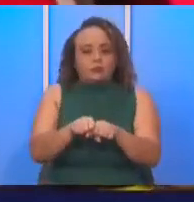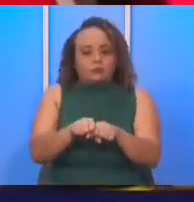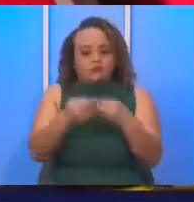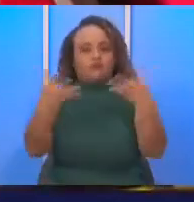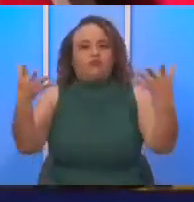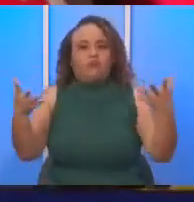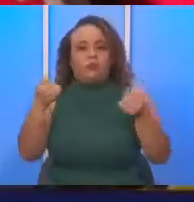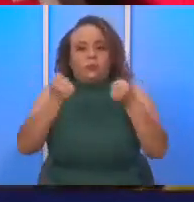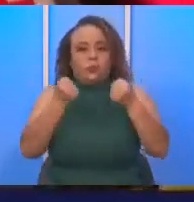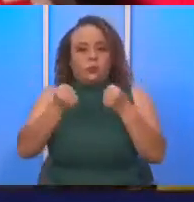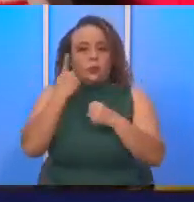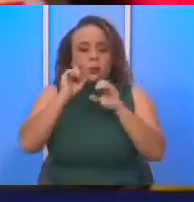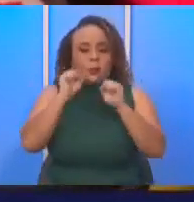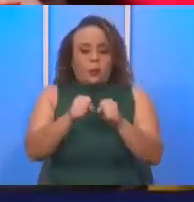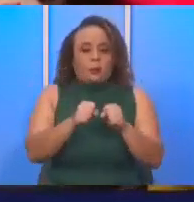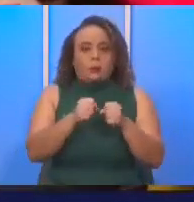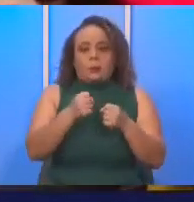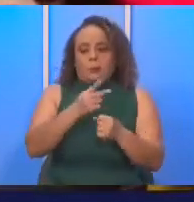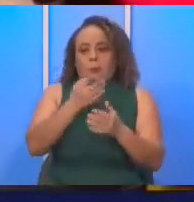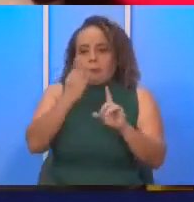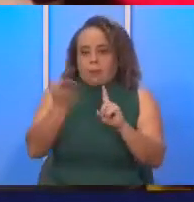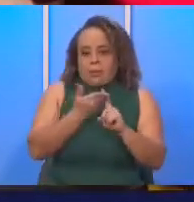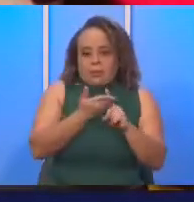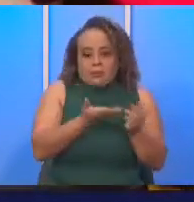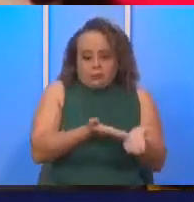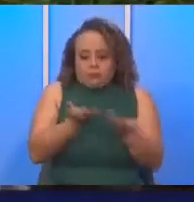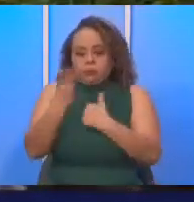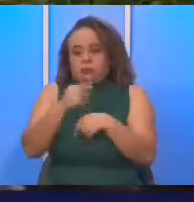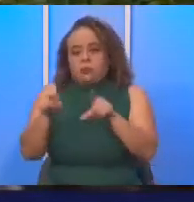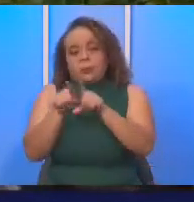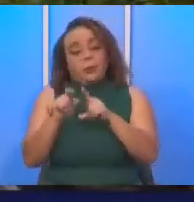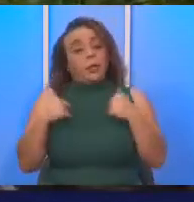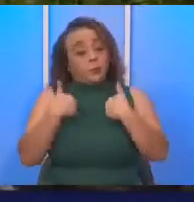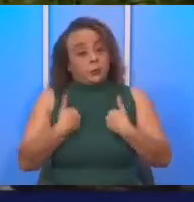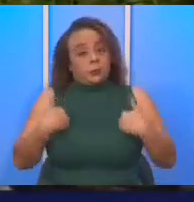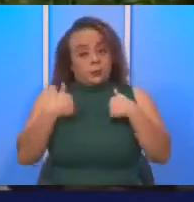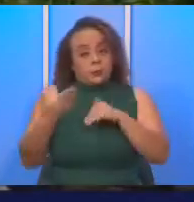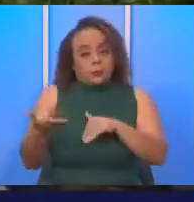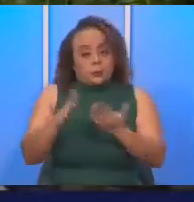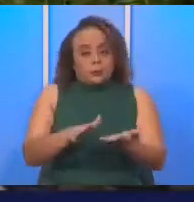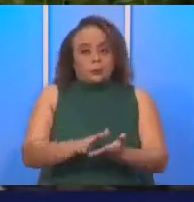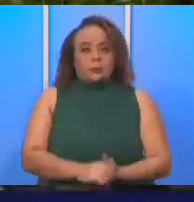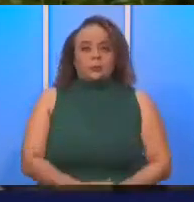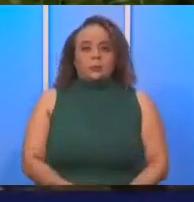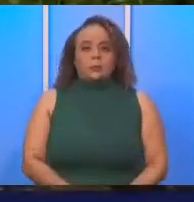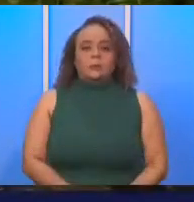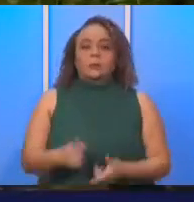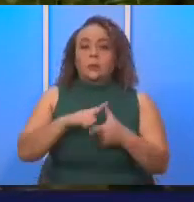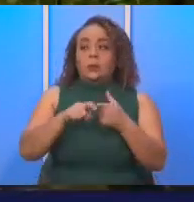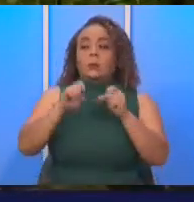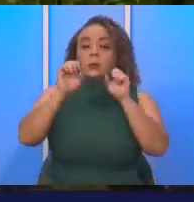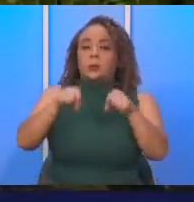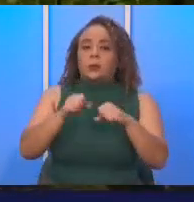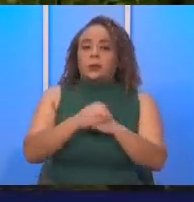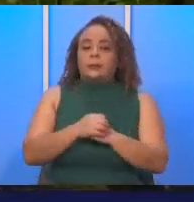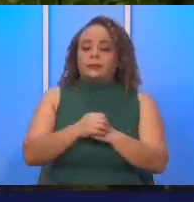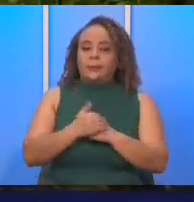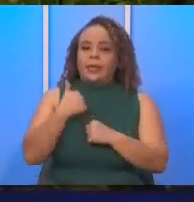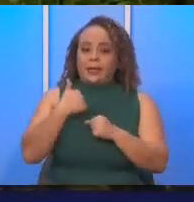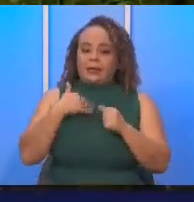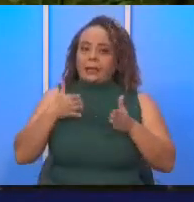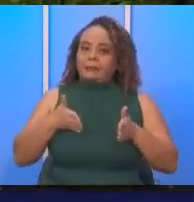básicamente el vehículo para poder sacar a las víctimas mortales y también a los animales que fallecieron en este accidente, así que podrían encontrarse en la